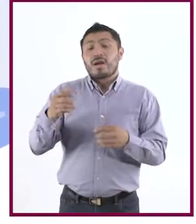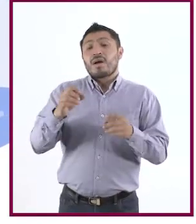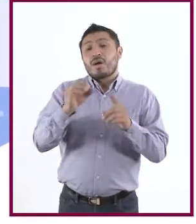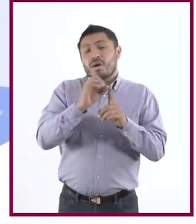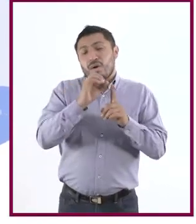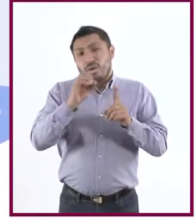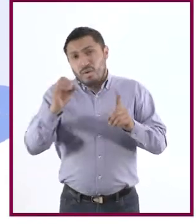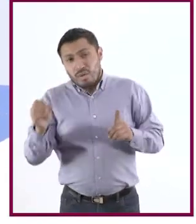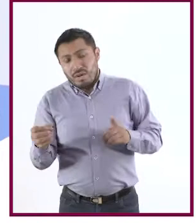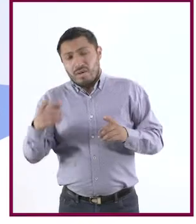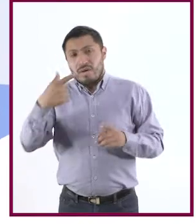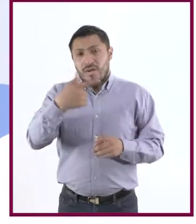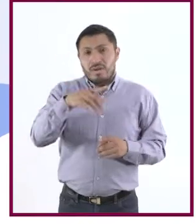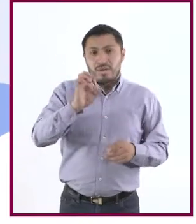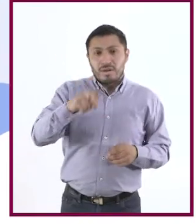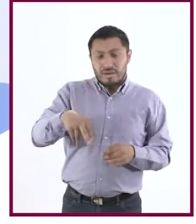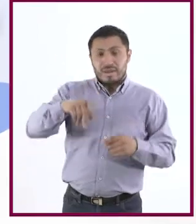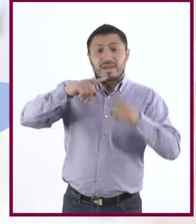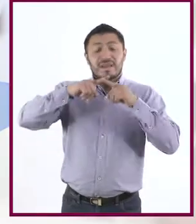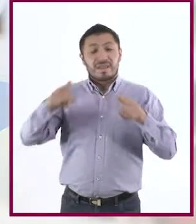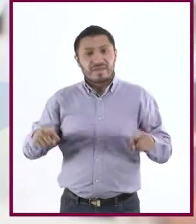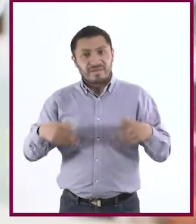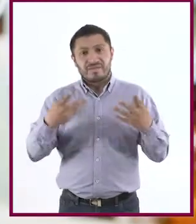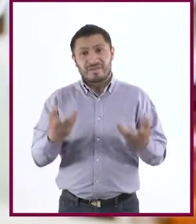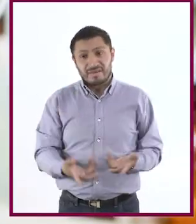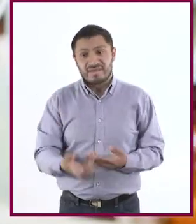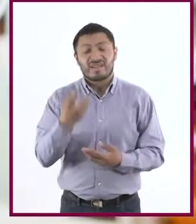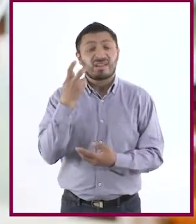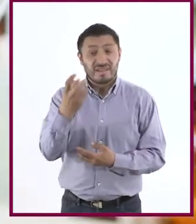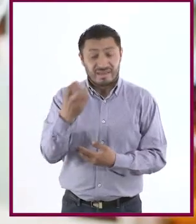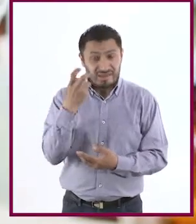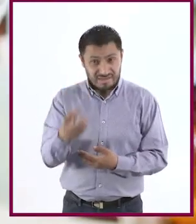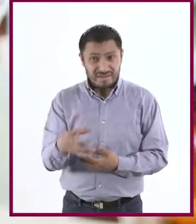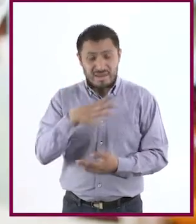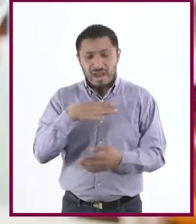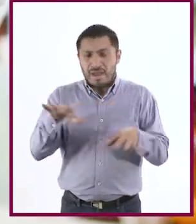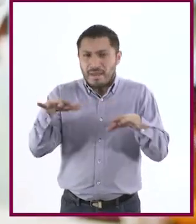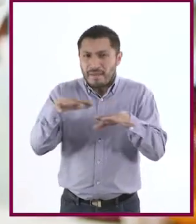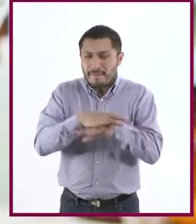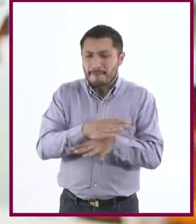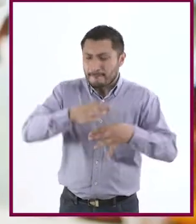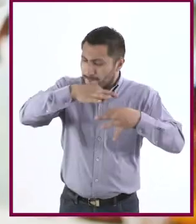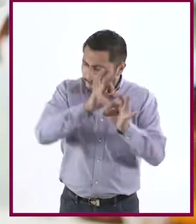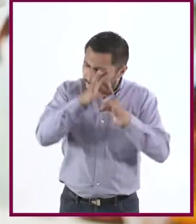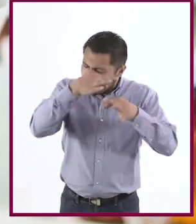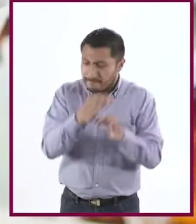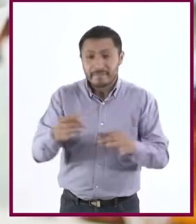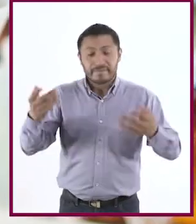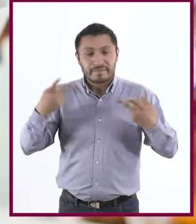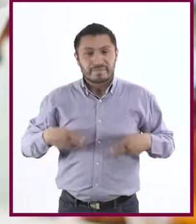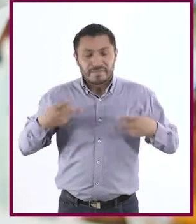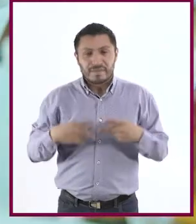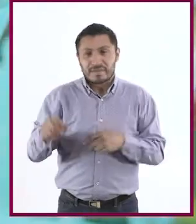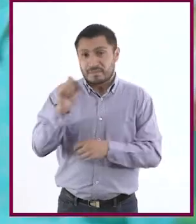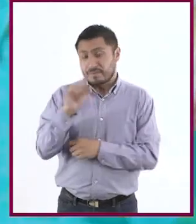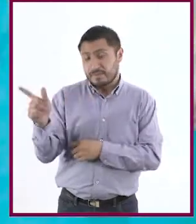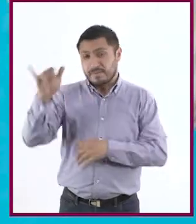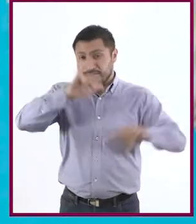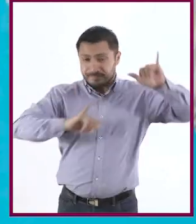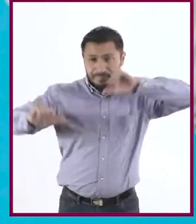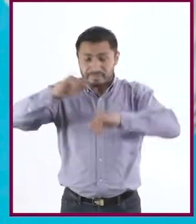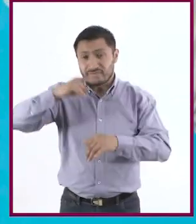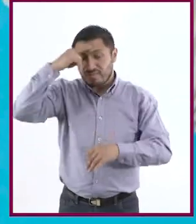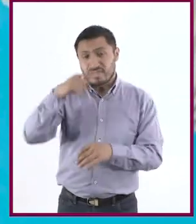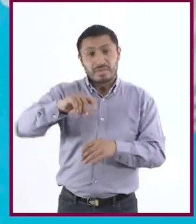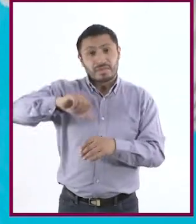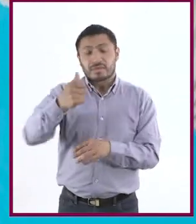que contiene un gen de otra especie. Este gen ha sido modificado por expertos en laboratorios para incluir genes